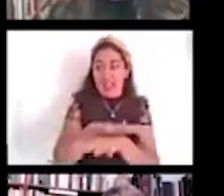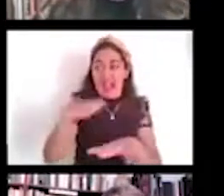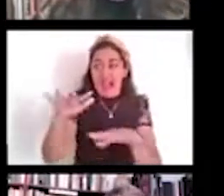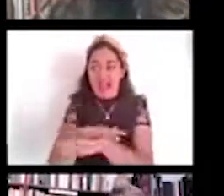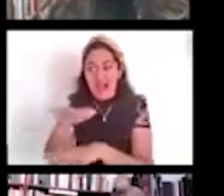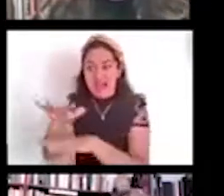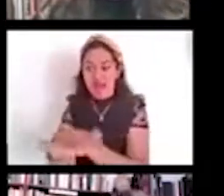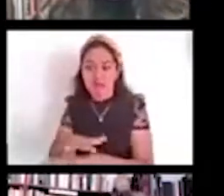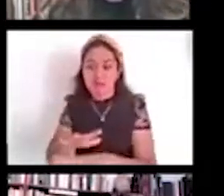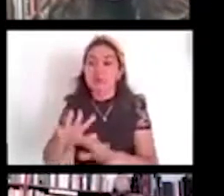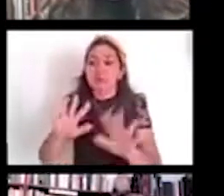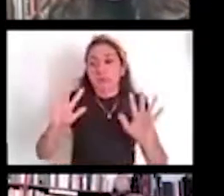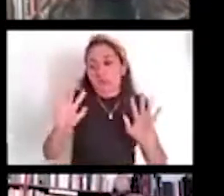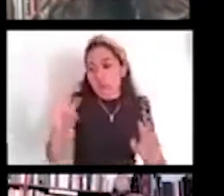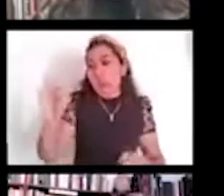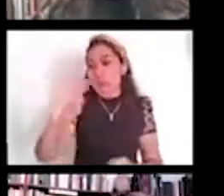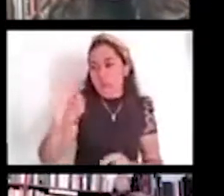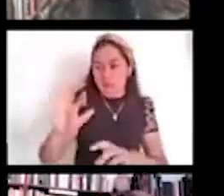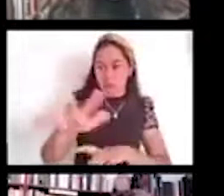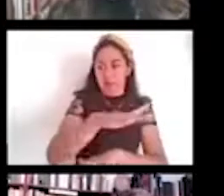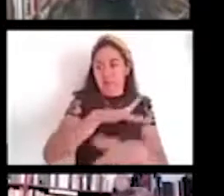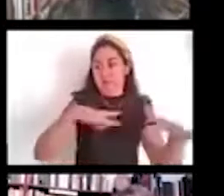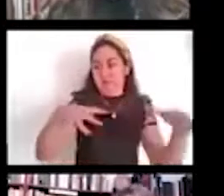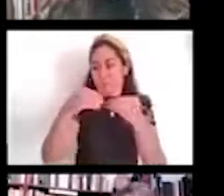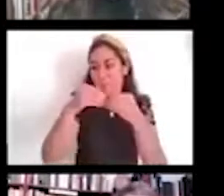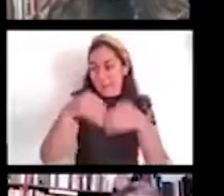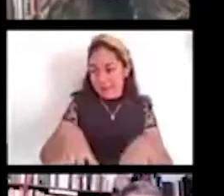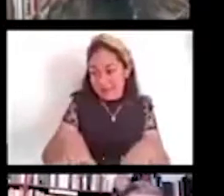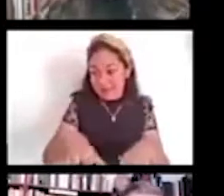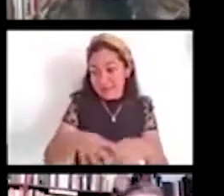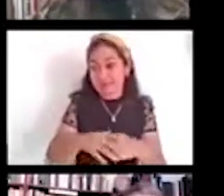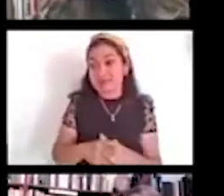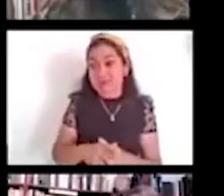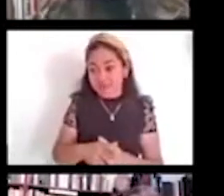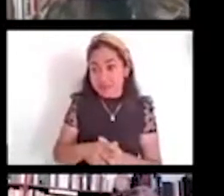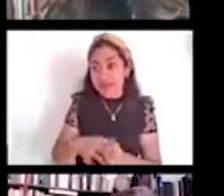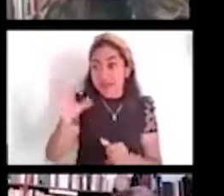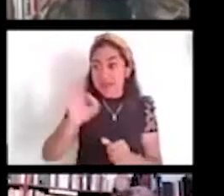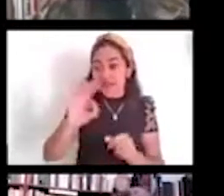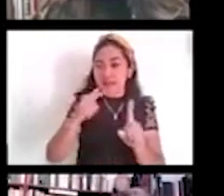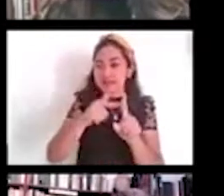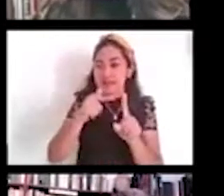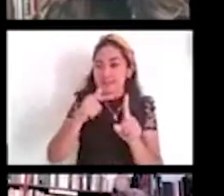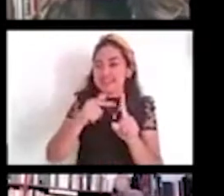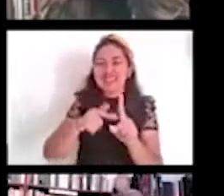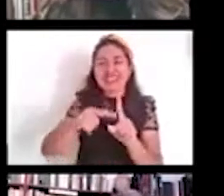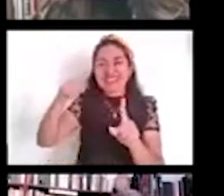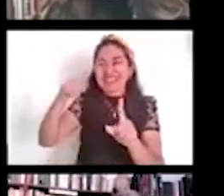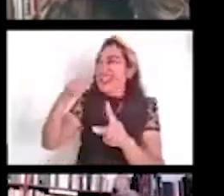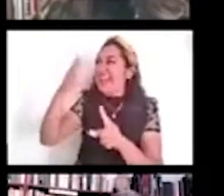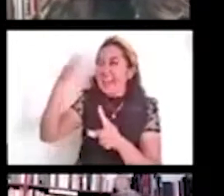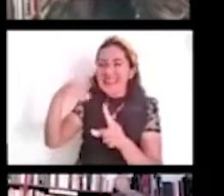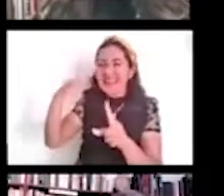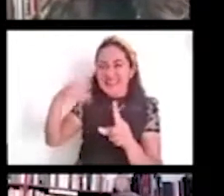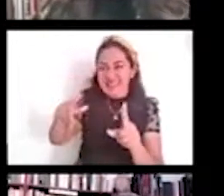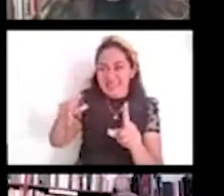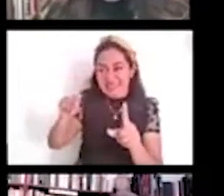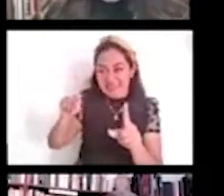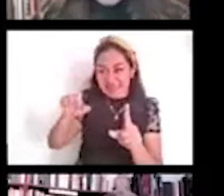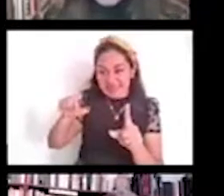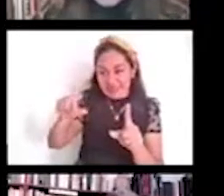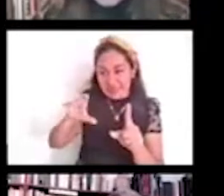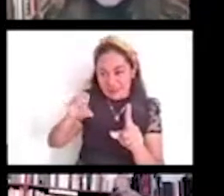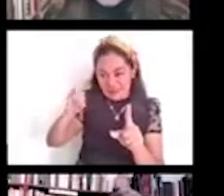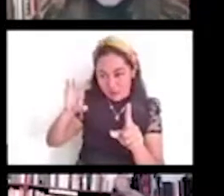Tacuba, ¿no? Y digamos con la visión anuente de los acolguas de Texcoco. De este